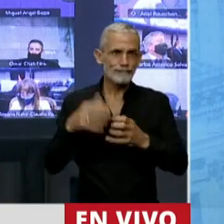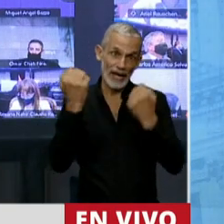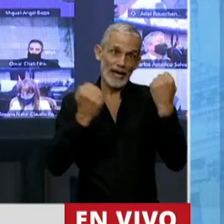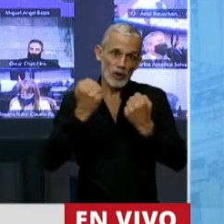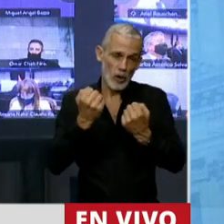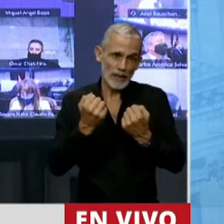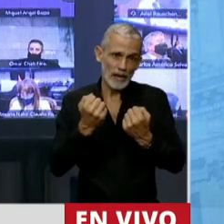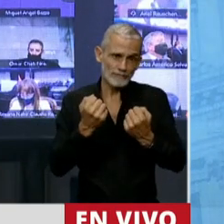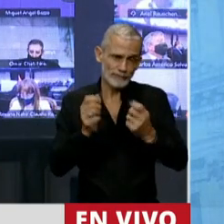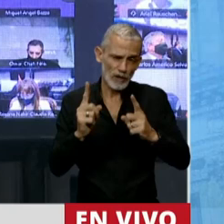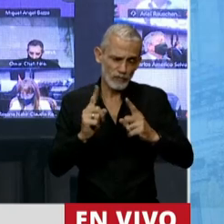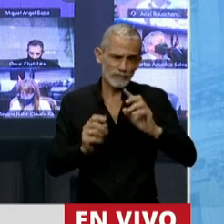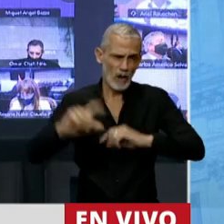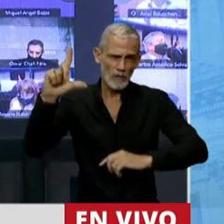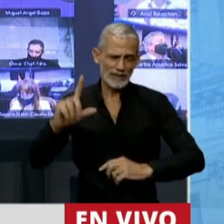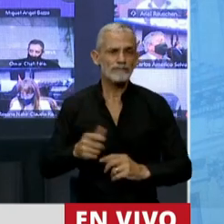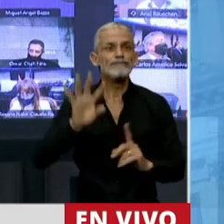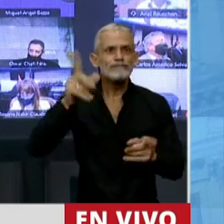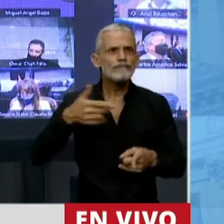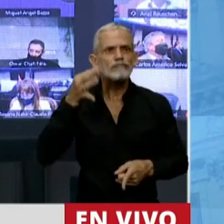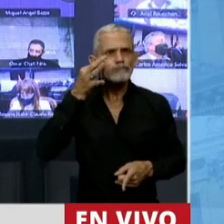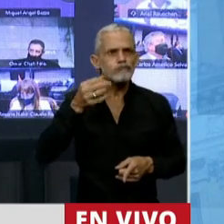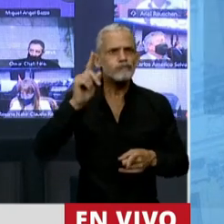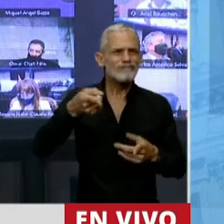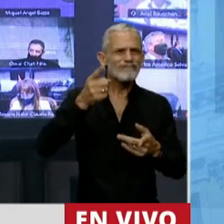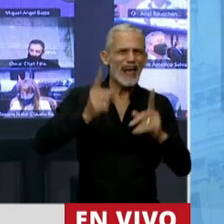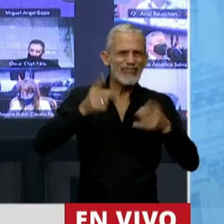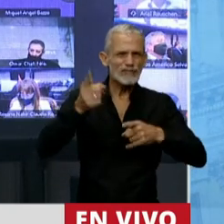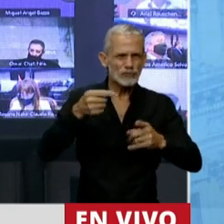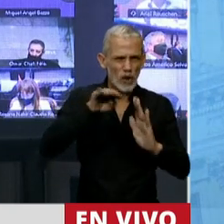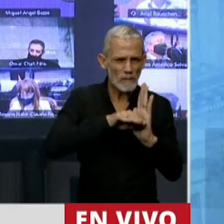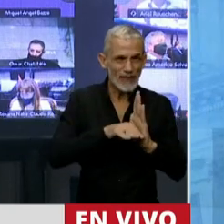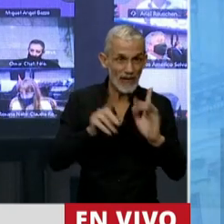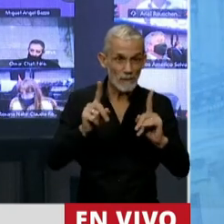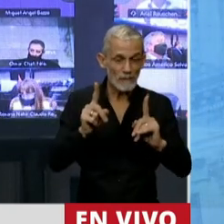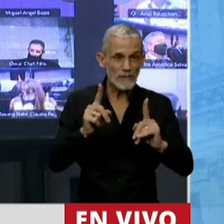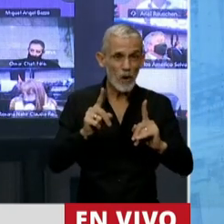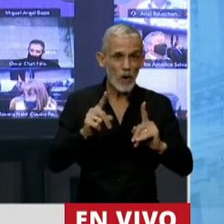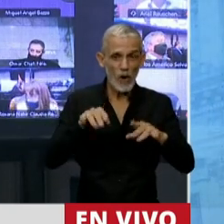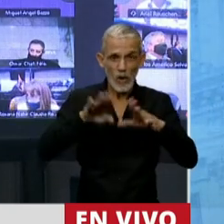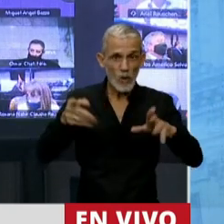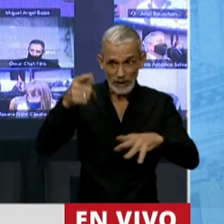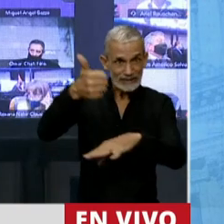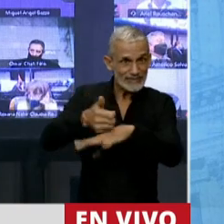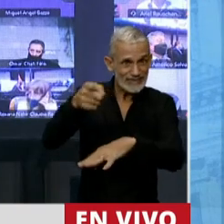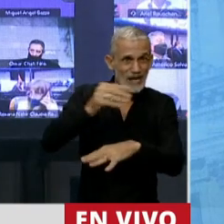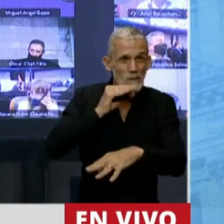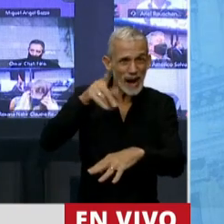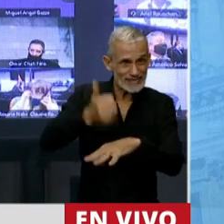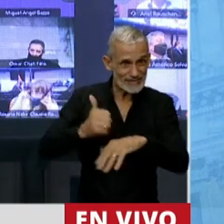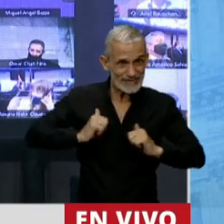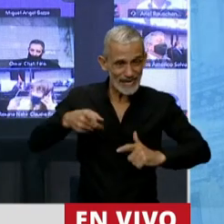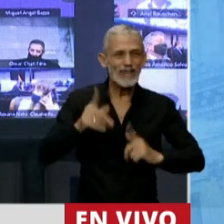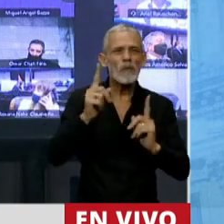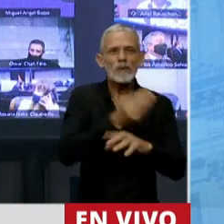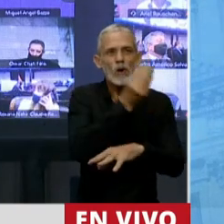¿no? Asistimos, por ejemplo, a otra medida, ahí en ese estrado donde está usted, presidente, el día de la